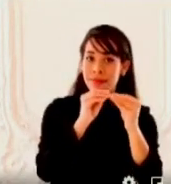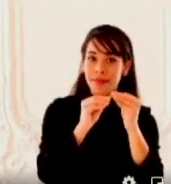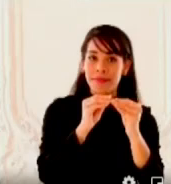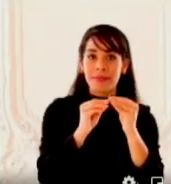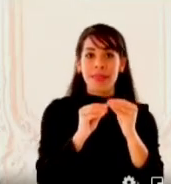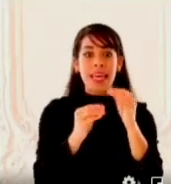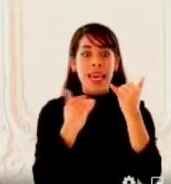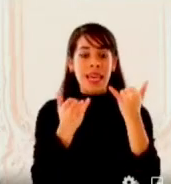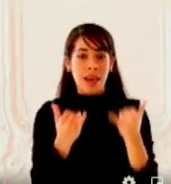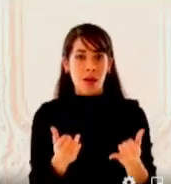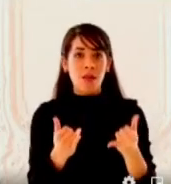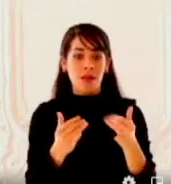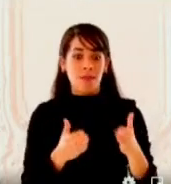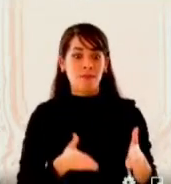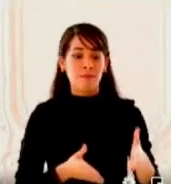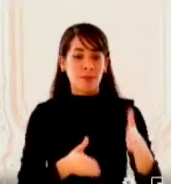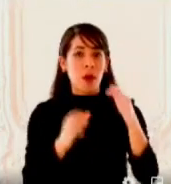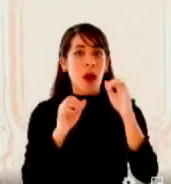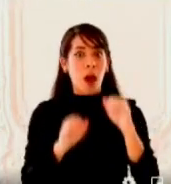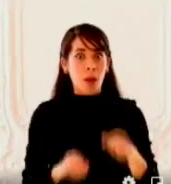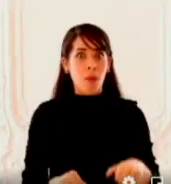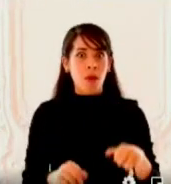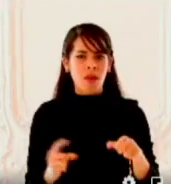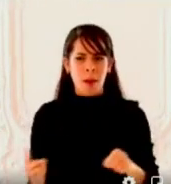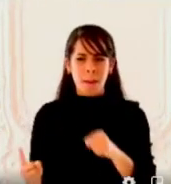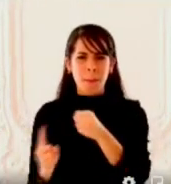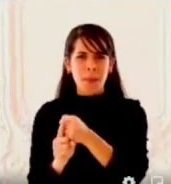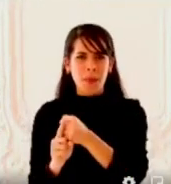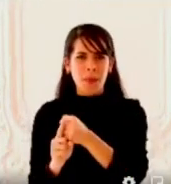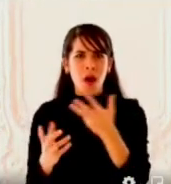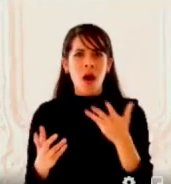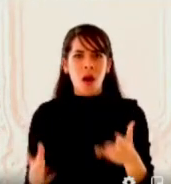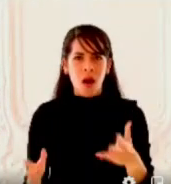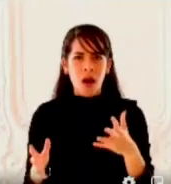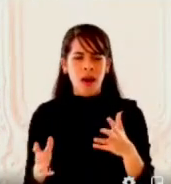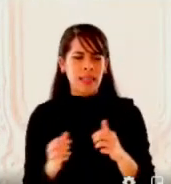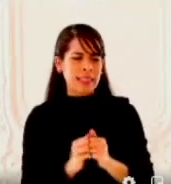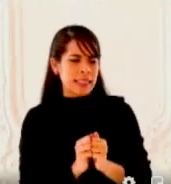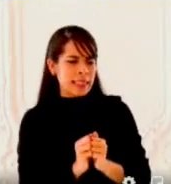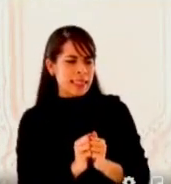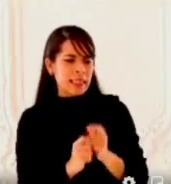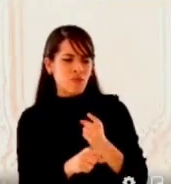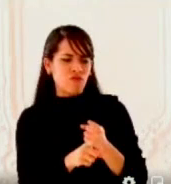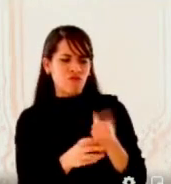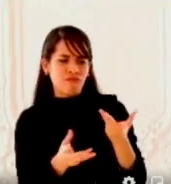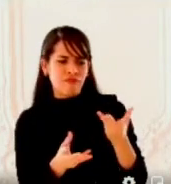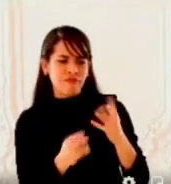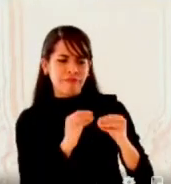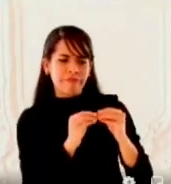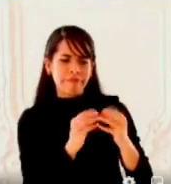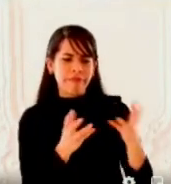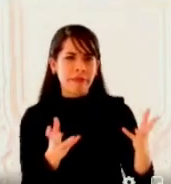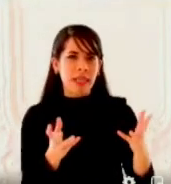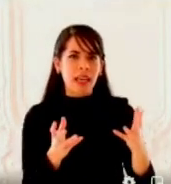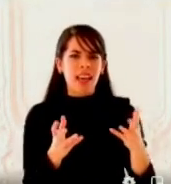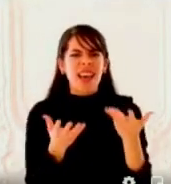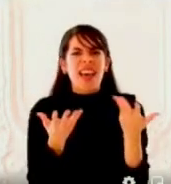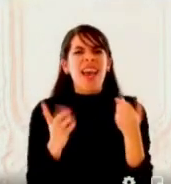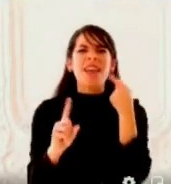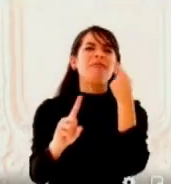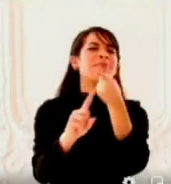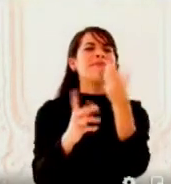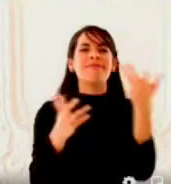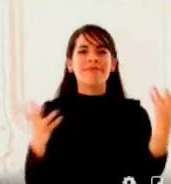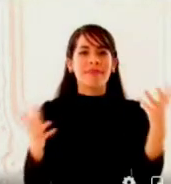carretera estatal, puede impactarse el comercio en esa carretera estatal. Pero lo ideal es que estén conectadas de cuando en